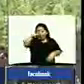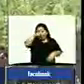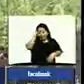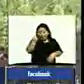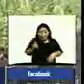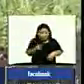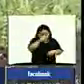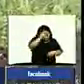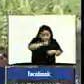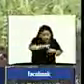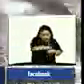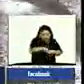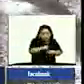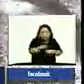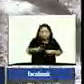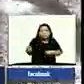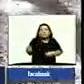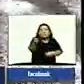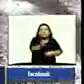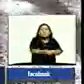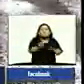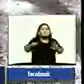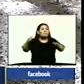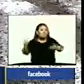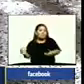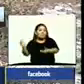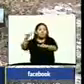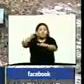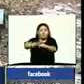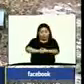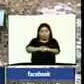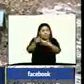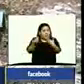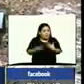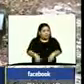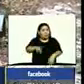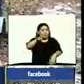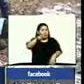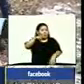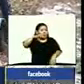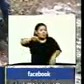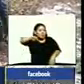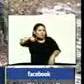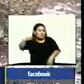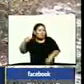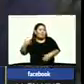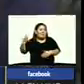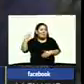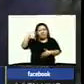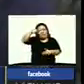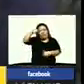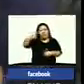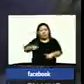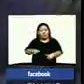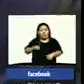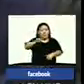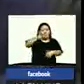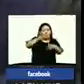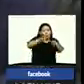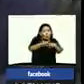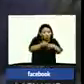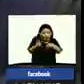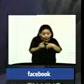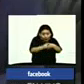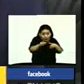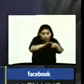salvadoreños. Estas se unirán a las 10,000 que ya se estaban procesando. Nuestro primer contingente va a salir